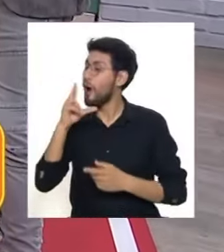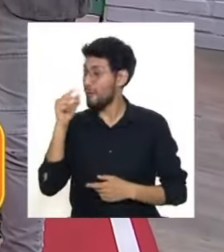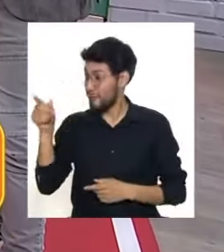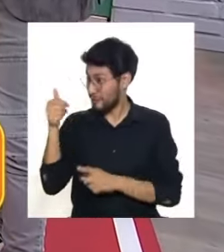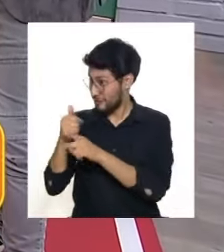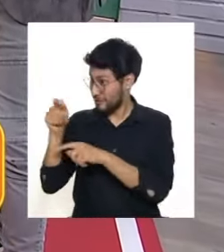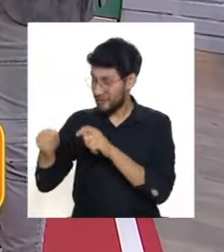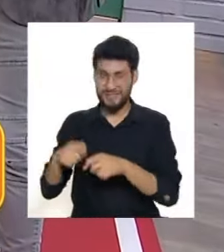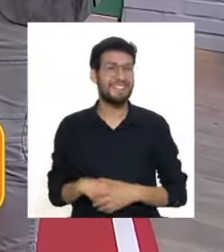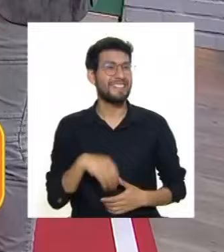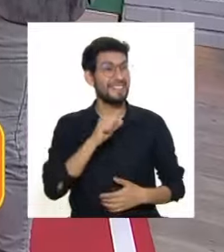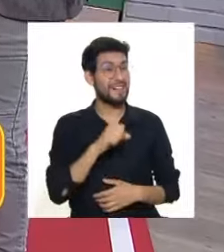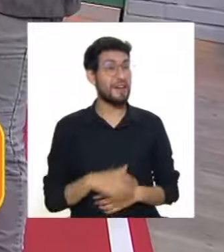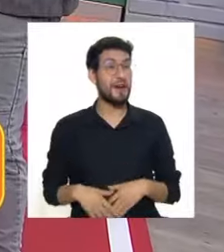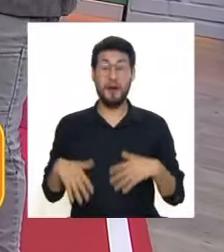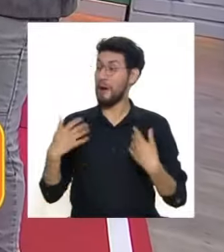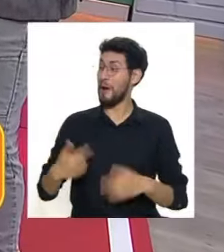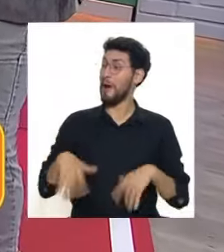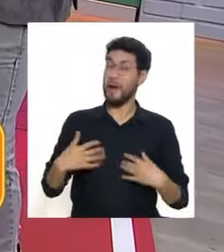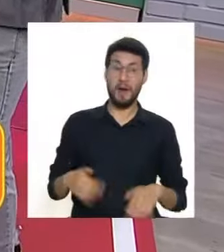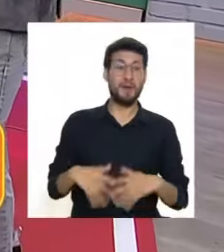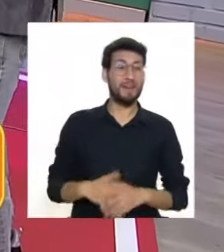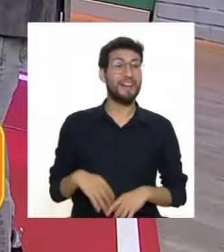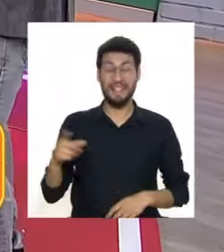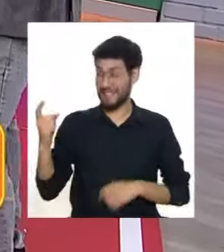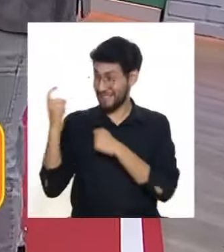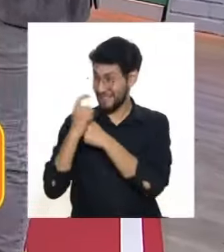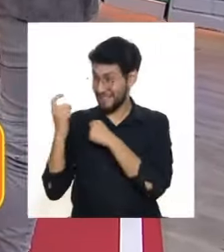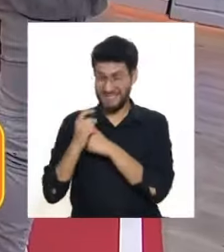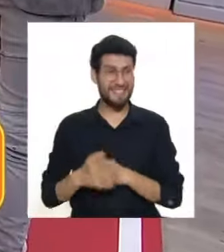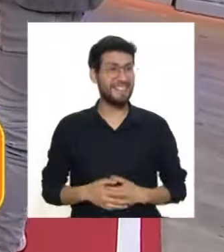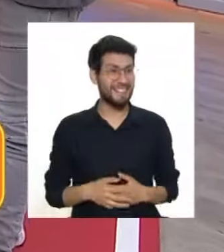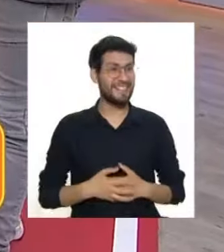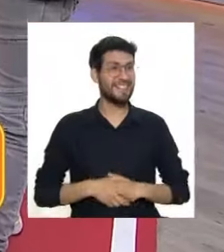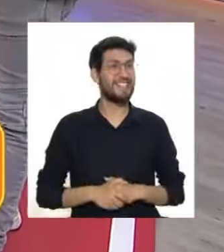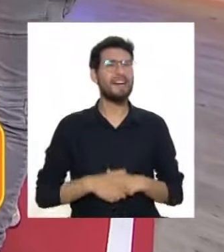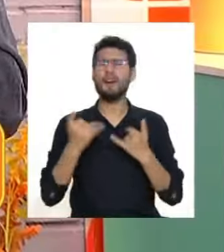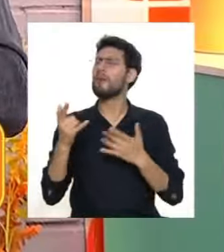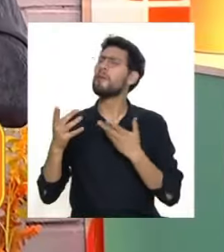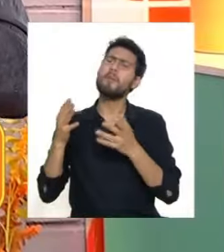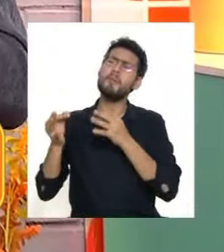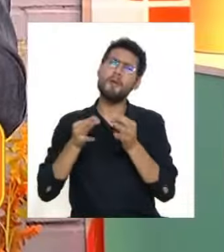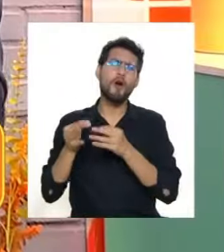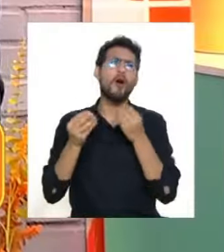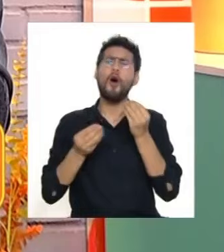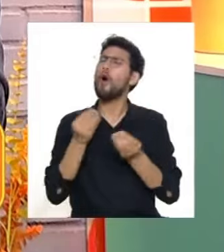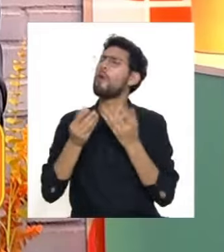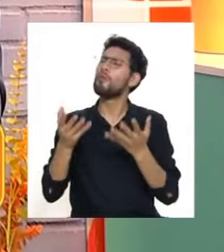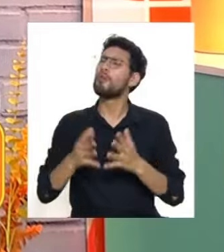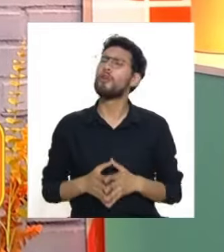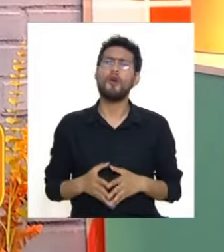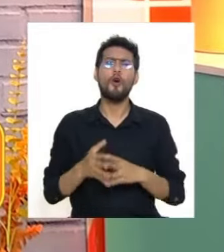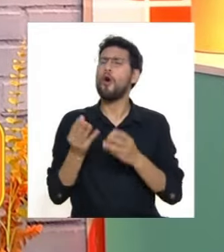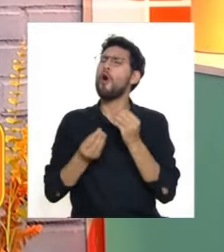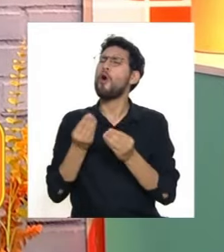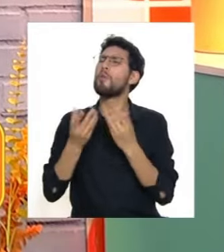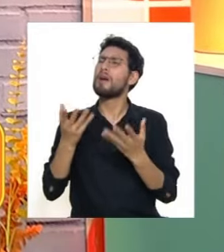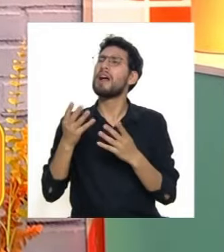la has hecho tú? Sí. ¡Oh! Me tienes que enseñar, ¿ah? ¿Eh? Cuéntanos un poquito cómo es la dinámica, cómo